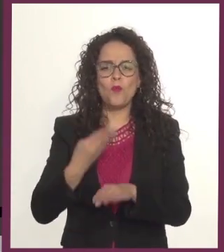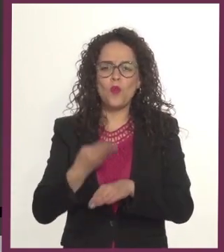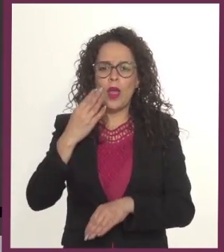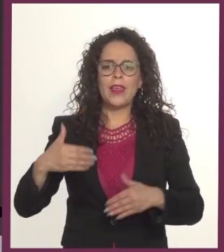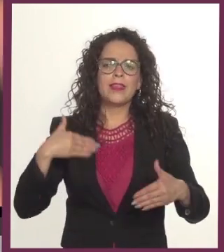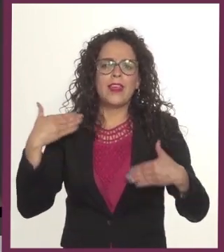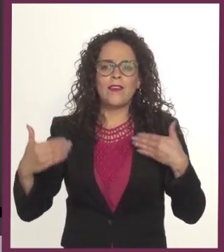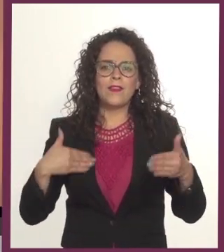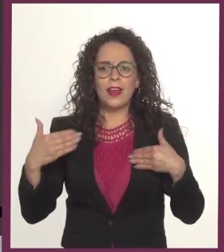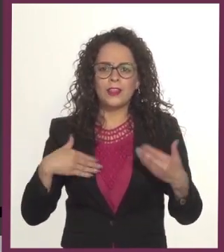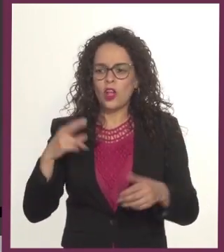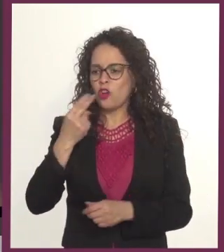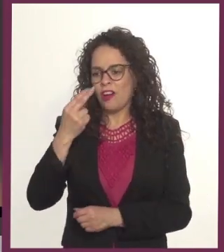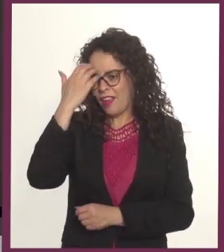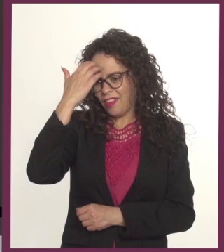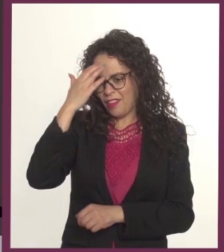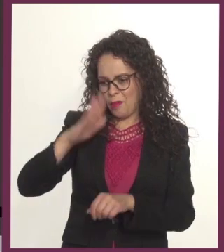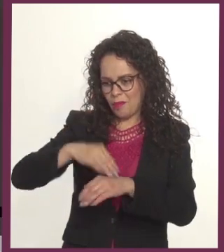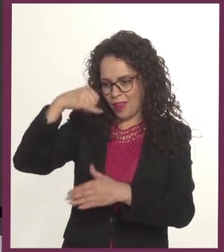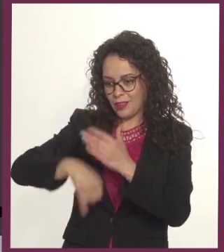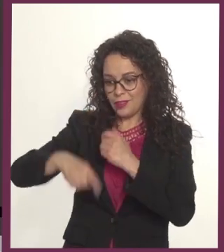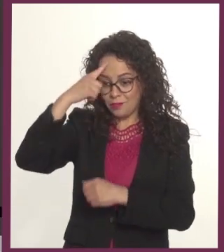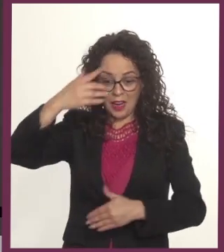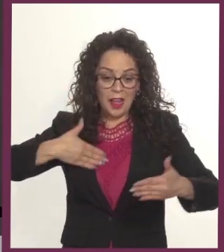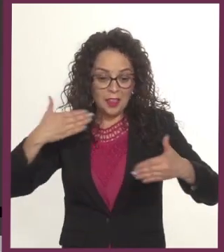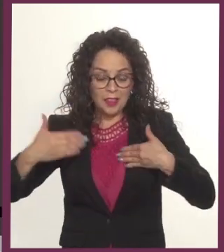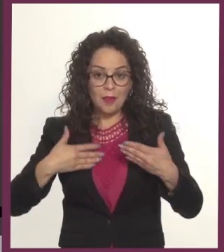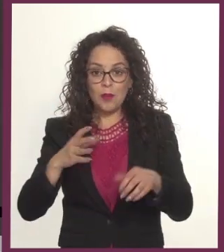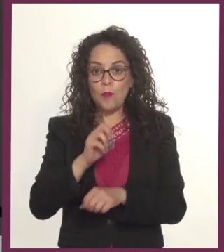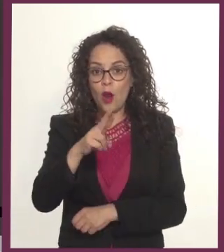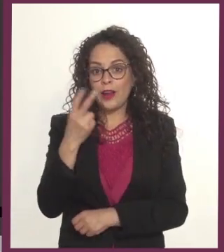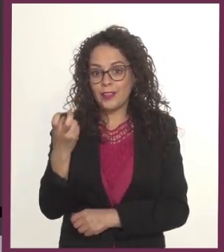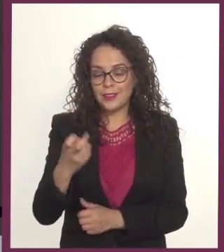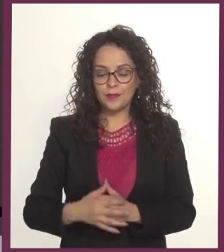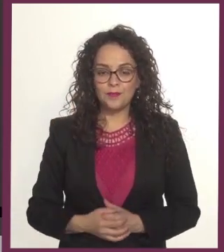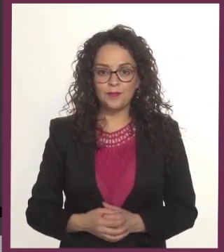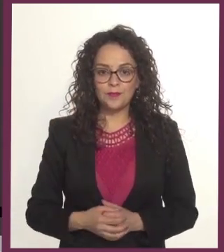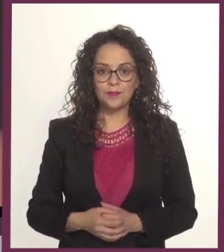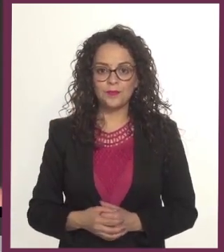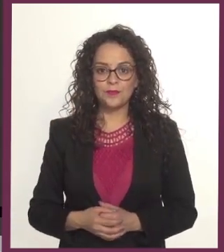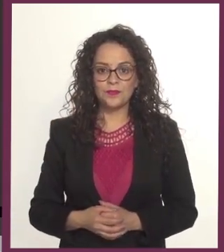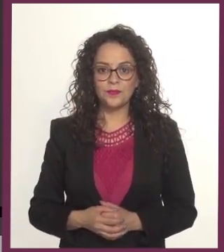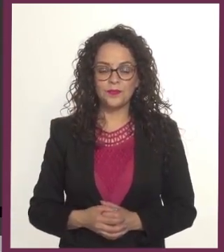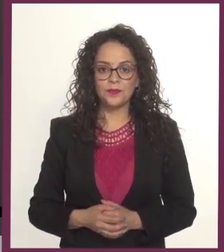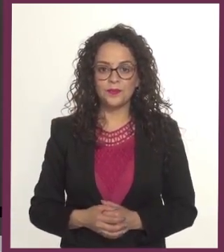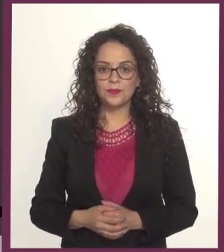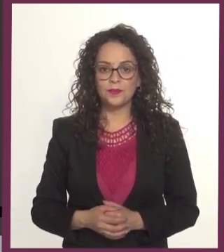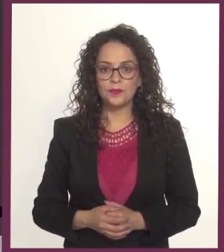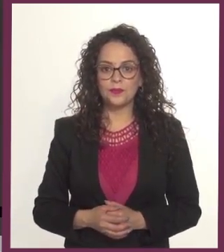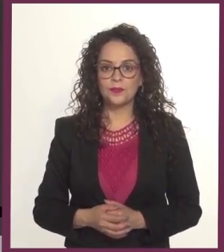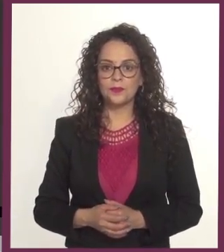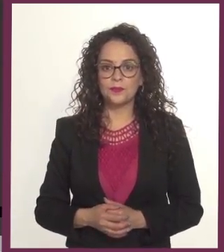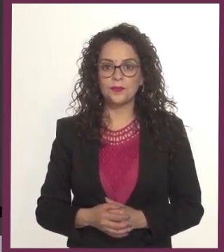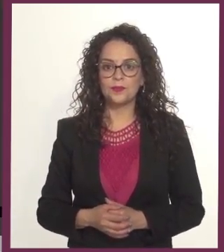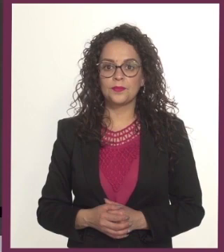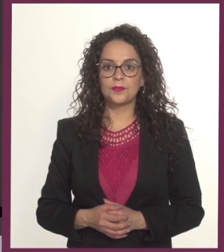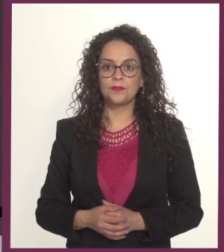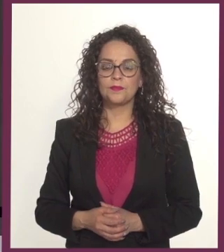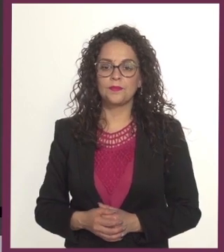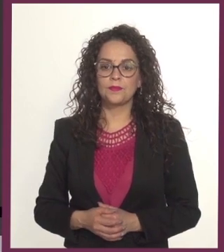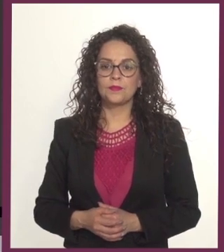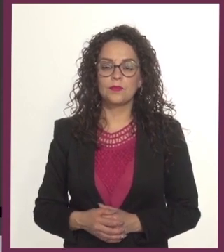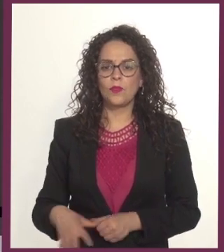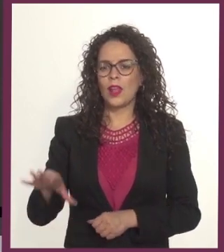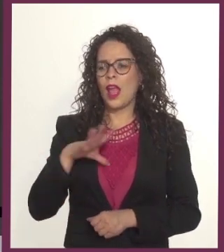pueblo, a la gente, al barrio. Eso me parece que es el mayor aporte de las batallas, además de que son espectaculares y súper divertidas y no tienes